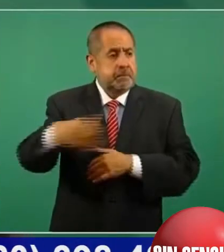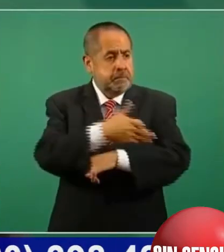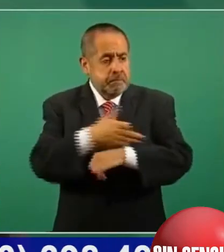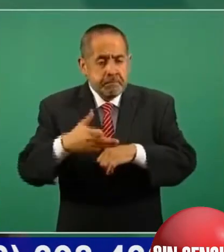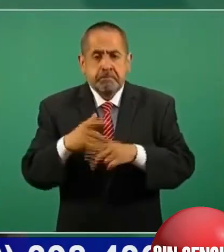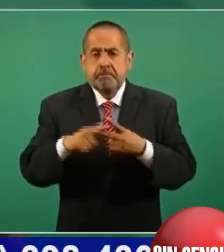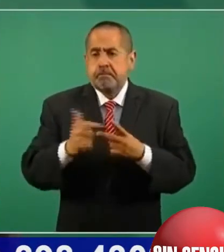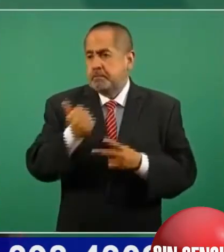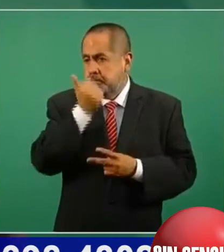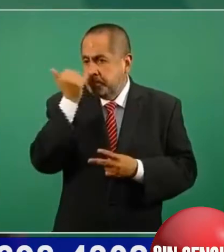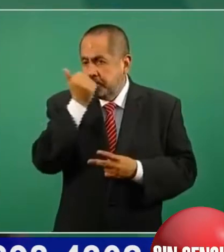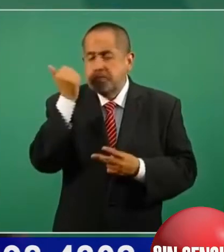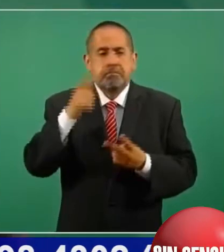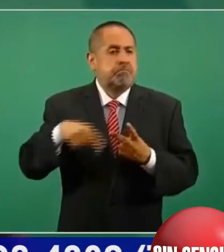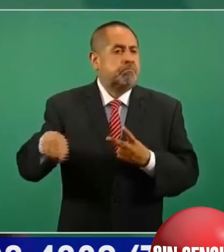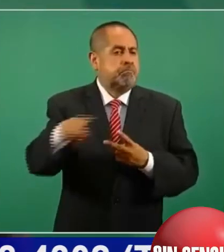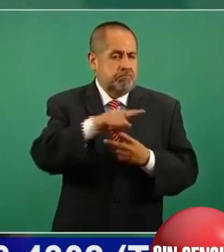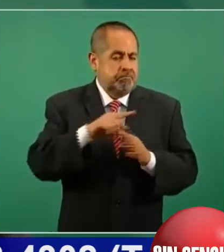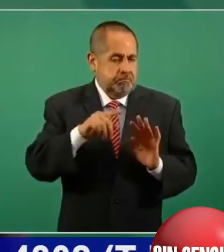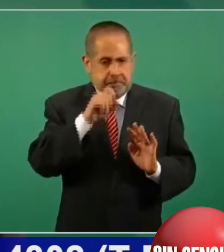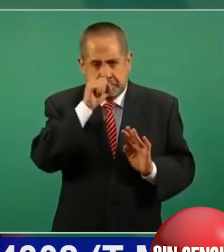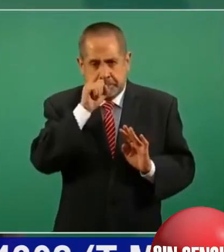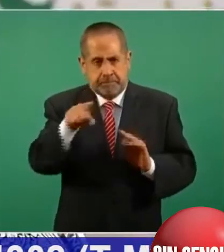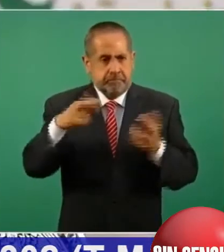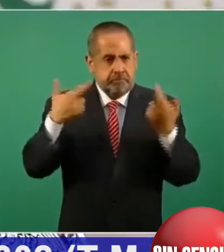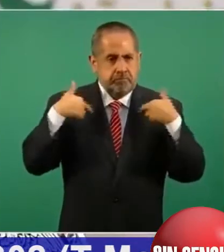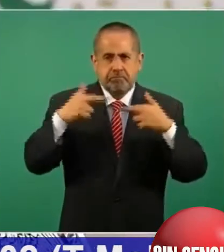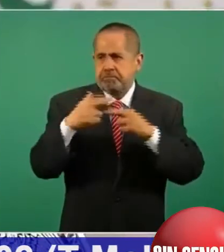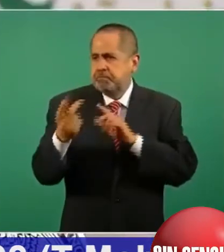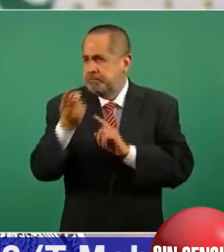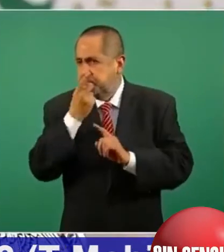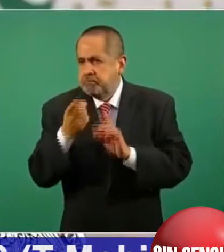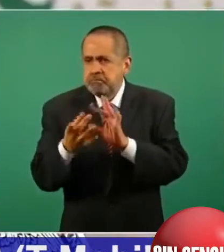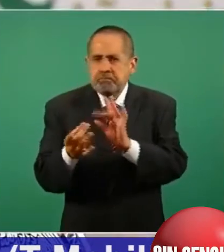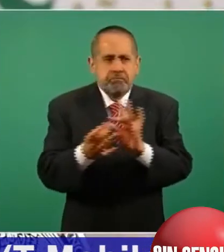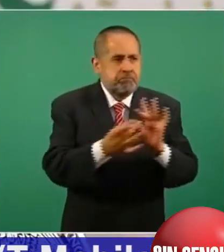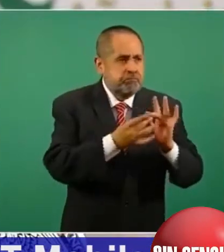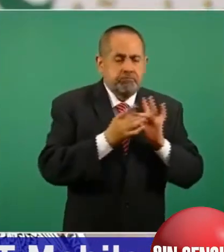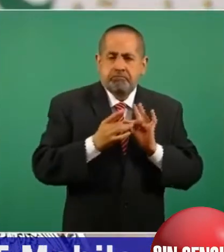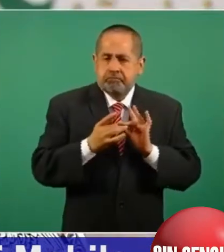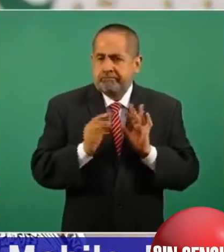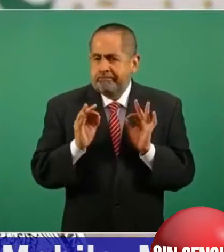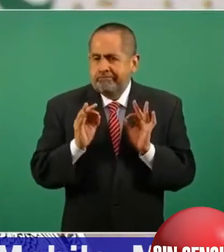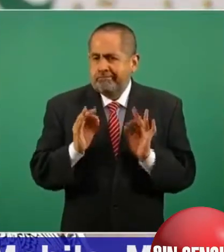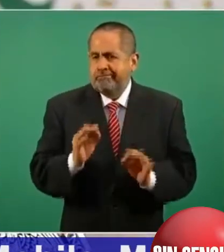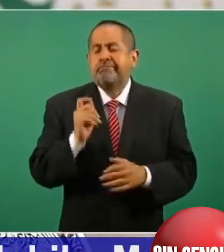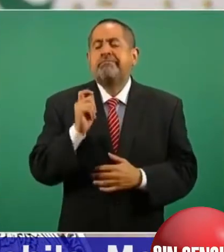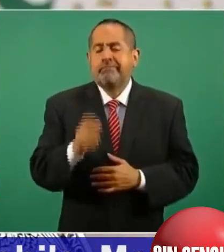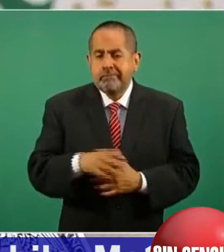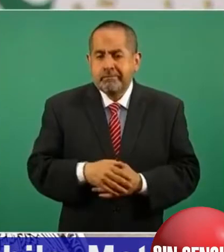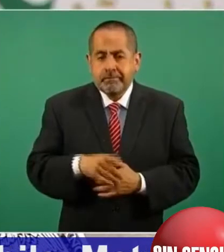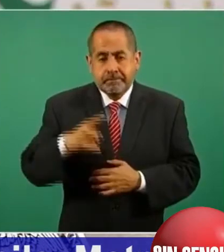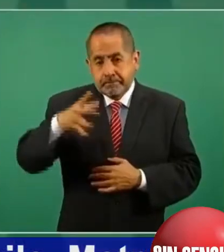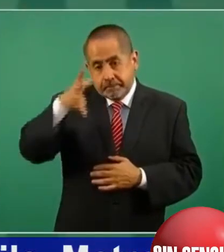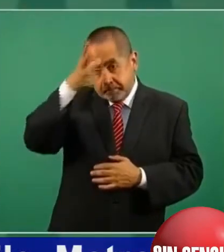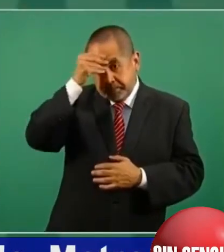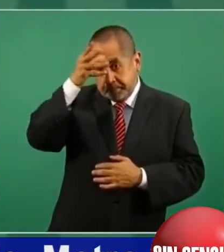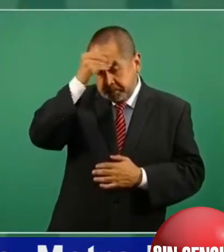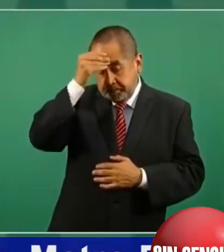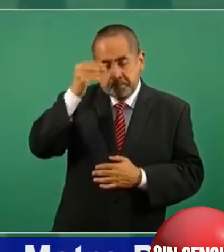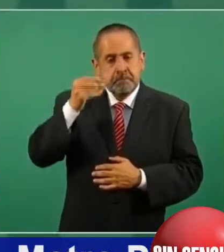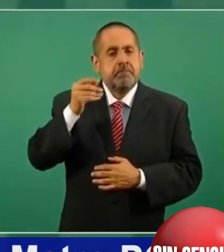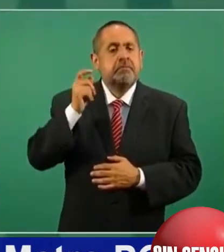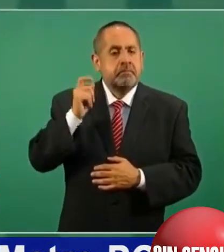de alumnas y alumnos y los propios maestros y maestras es que el aprendizaje se ha